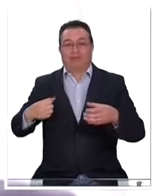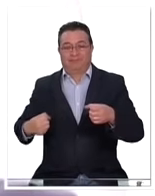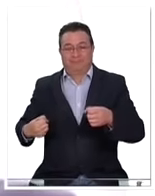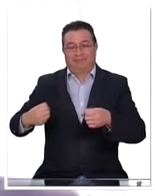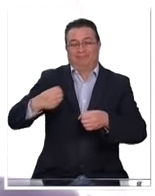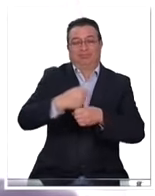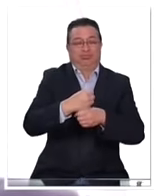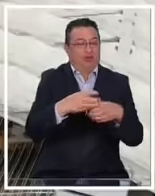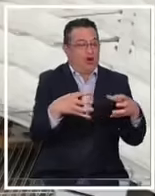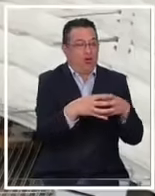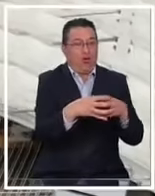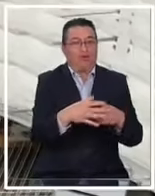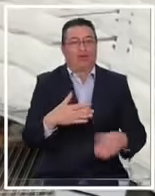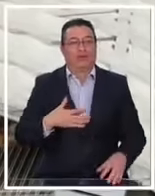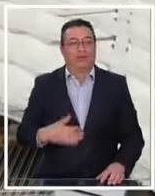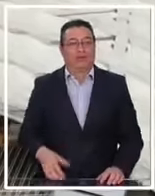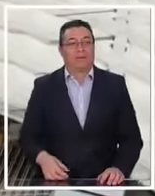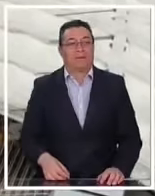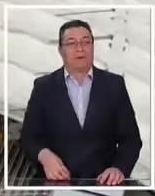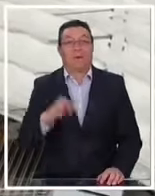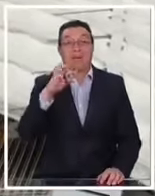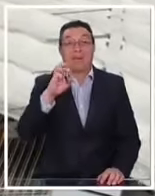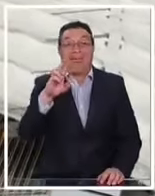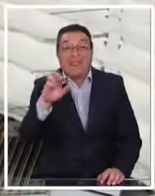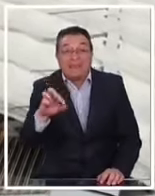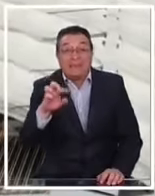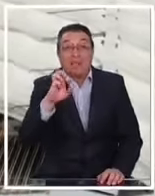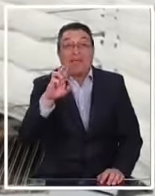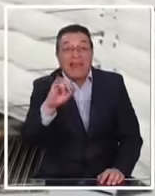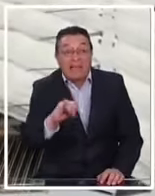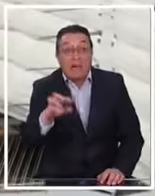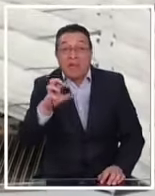de ese grupo. ¡Pérez, Pérez, Pérez!